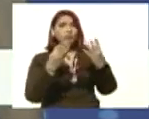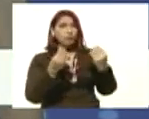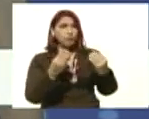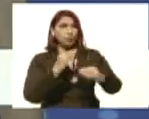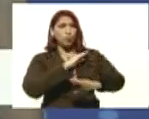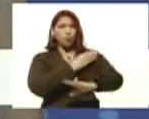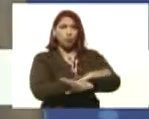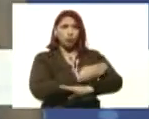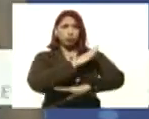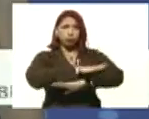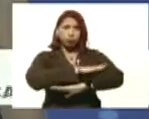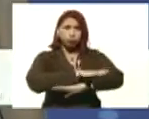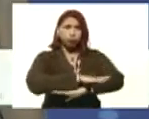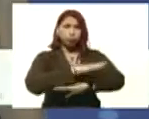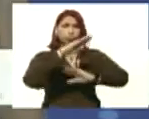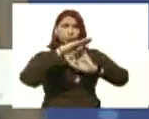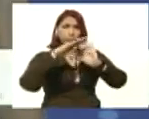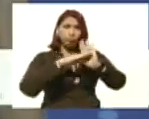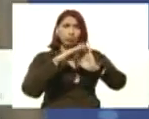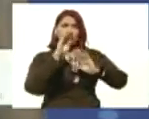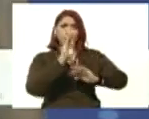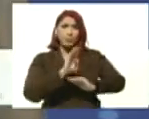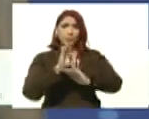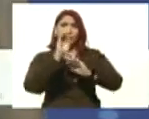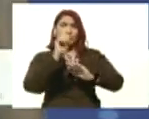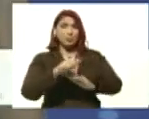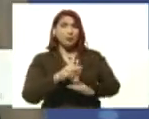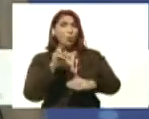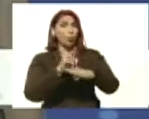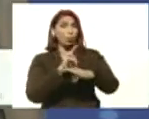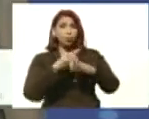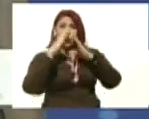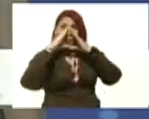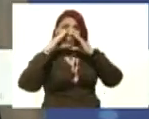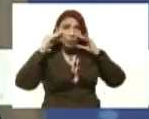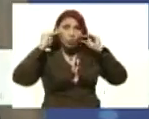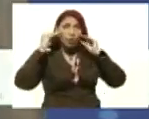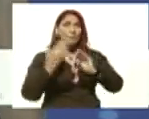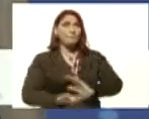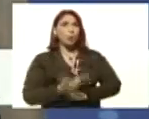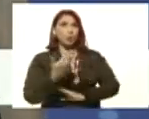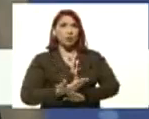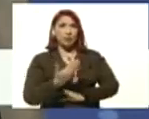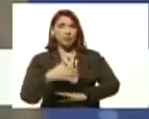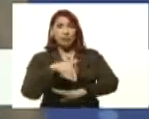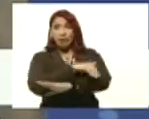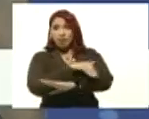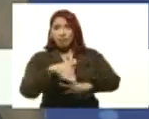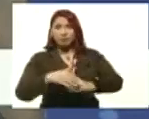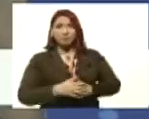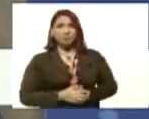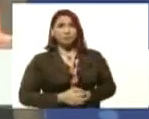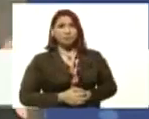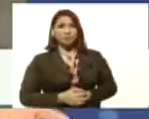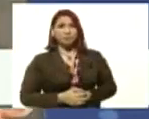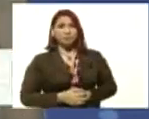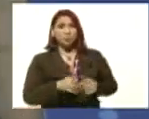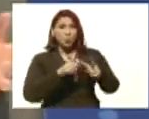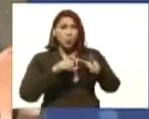mucha disciplina, las medidas de prevención. El uso del tapaboca es fundamental en la calle, en los